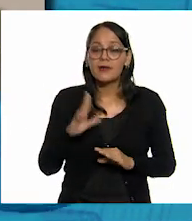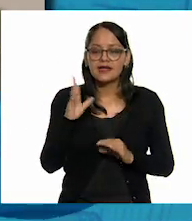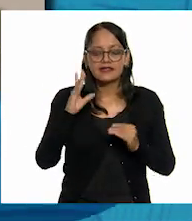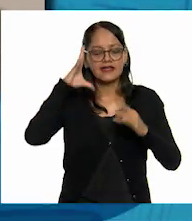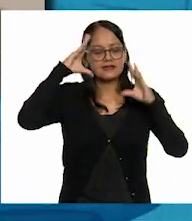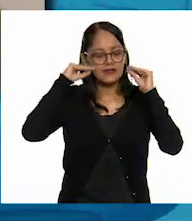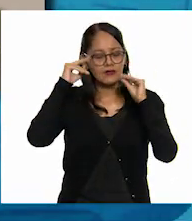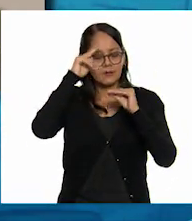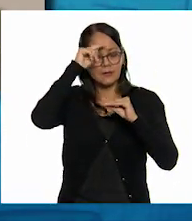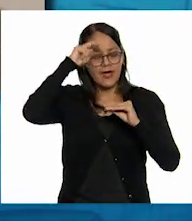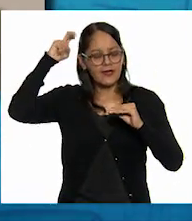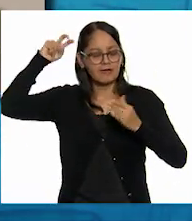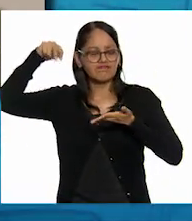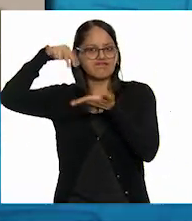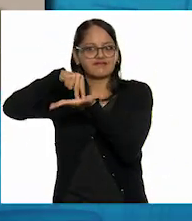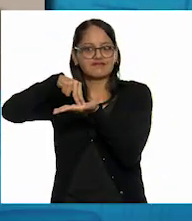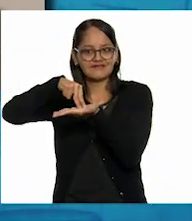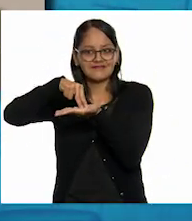del Principito.